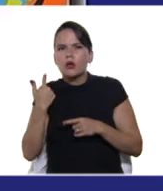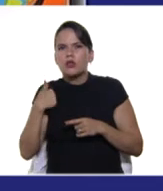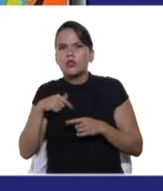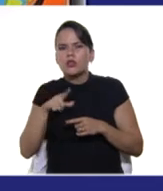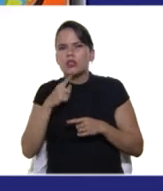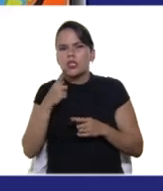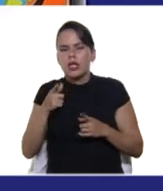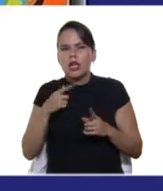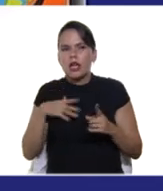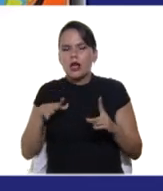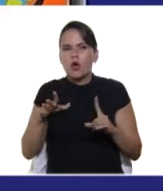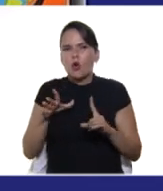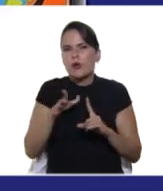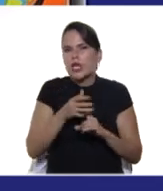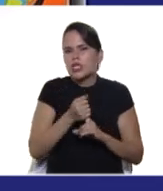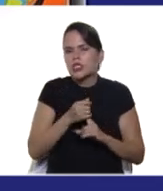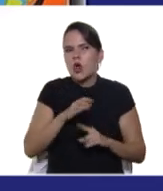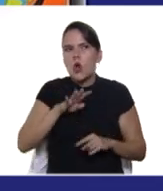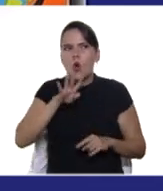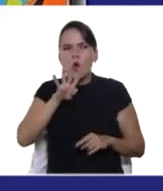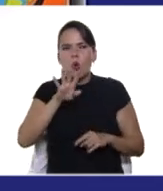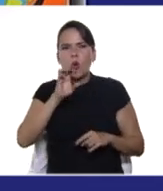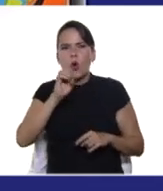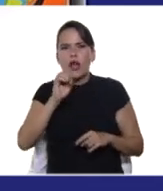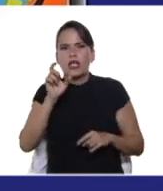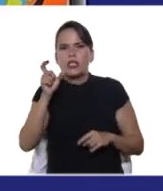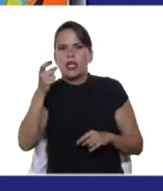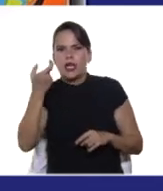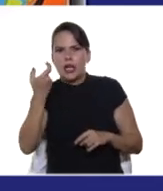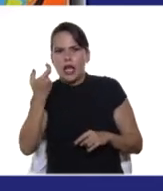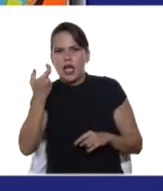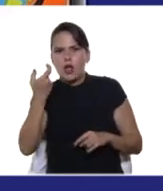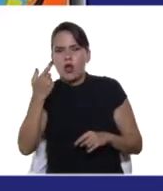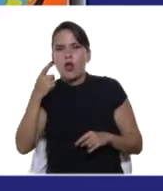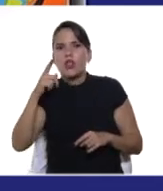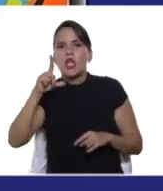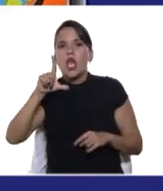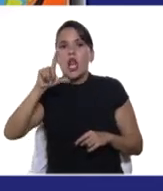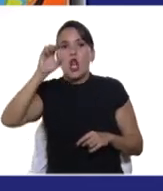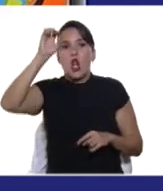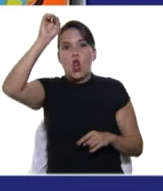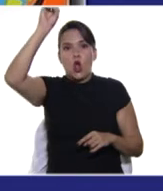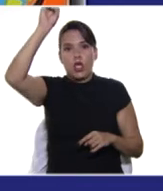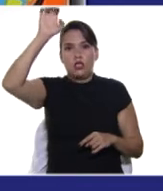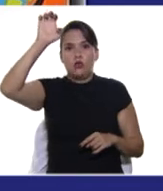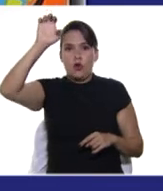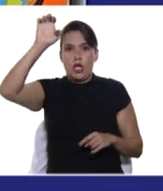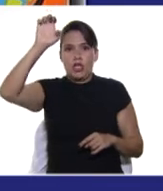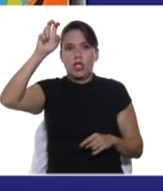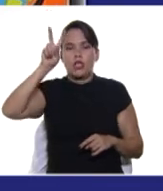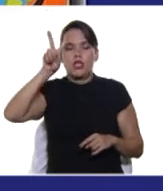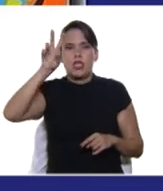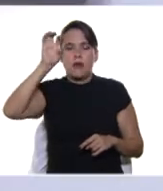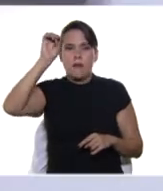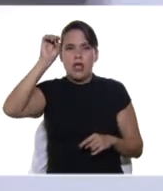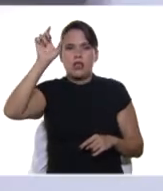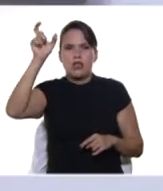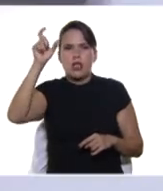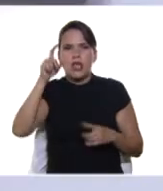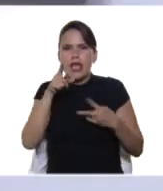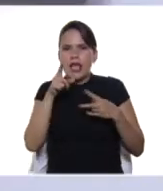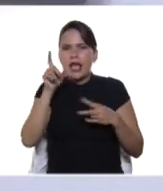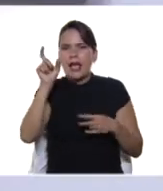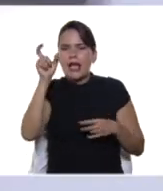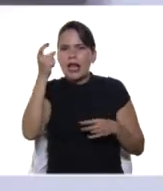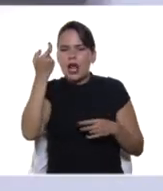coordenadas 40 grados de longitud este y 20 grados de latitud norte. Pasemos al